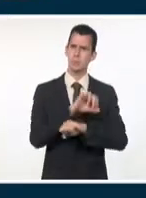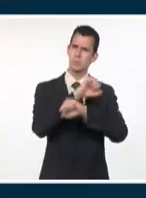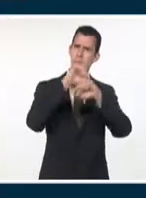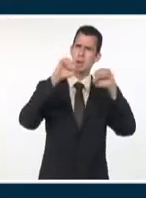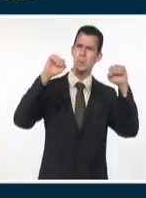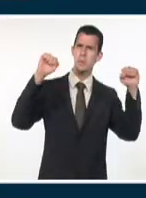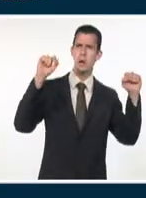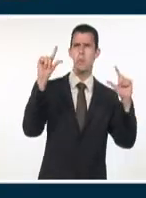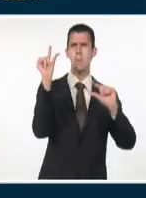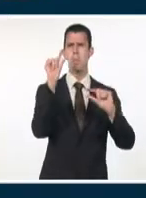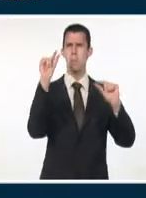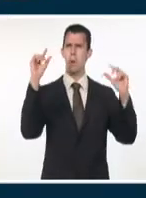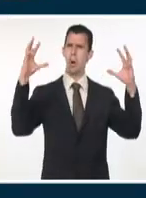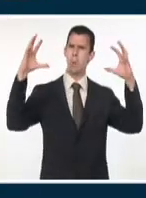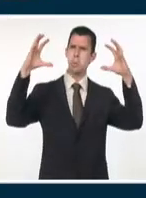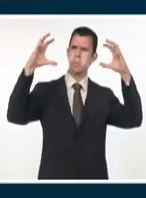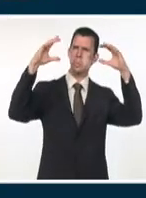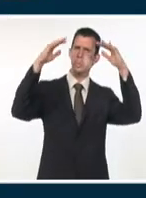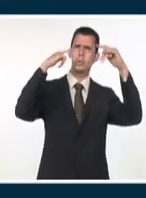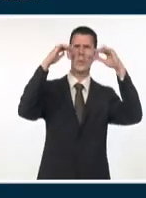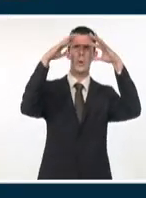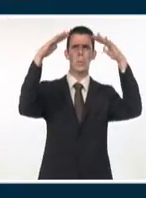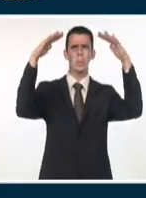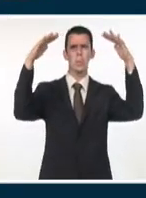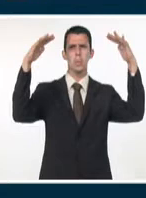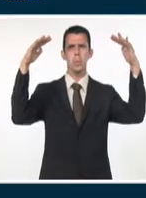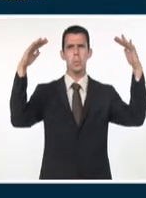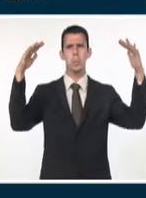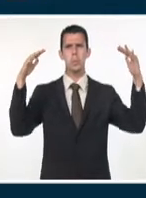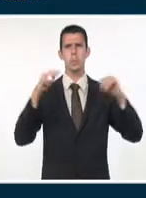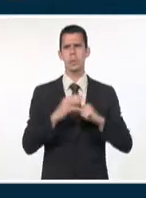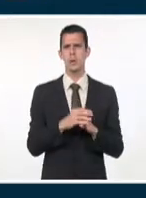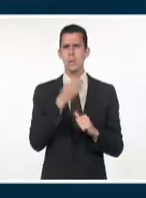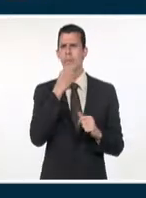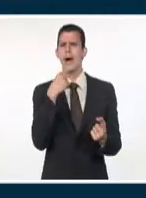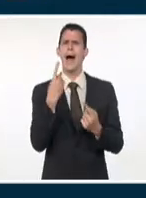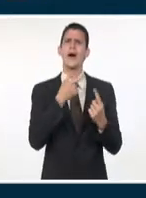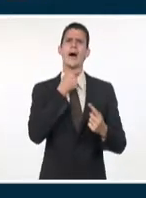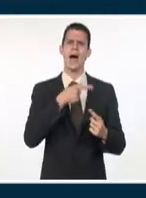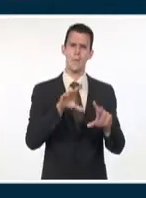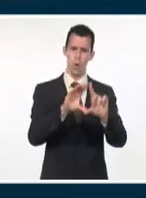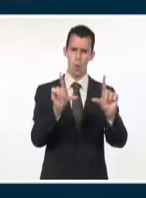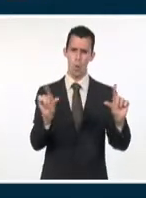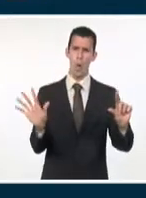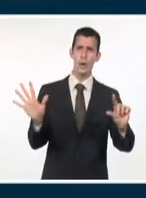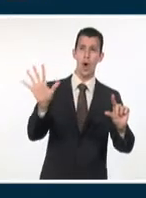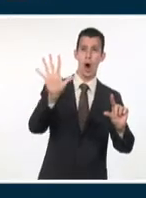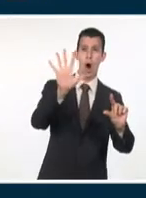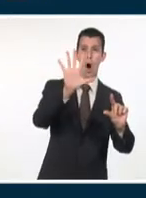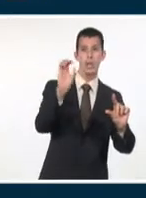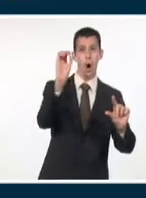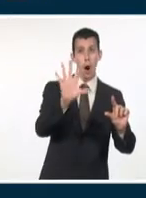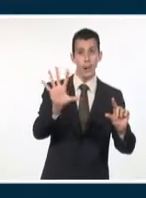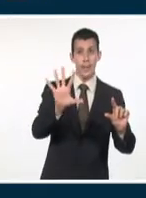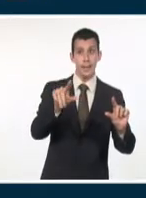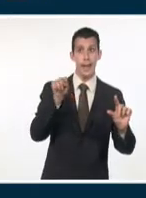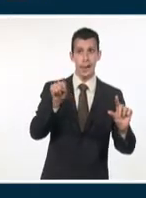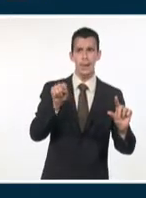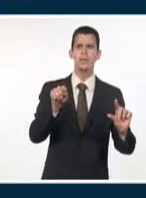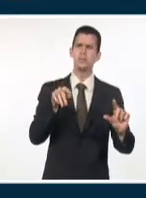soleada la mañana en gran parte del país estará parcialmente nublado en zonas de la costa norte oriental por la tarde estará parcialmente